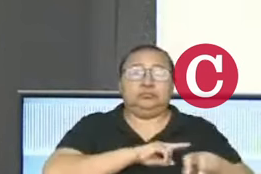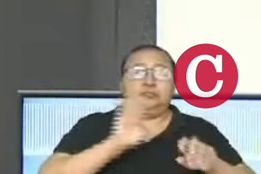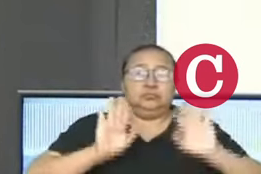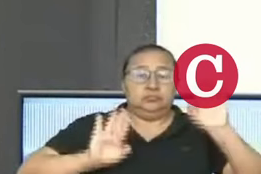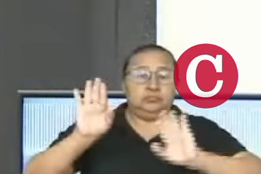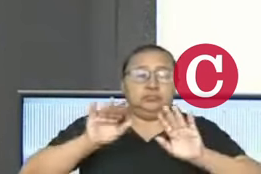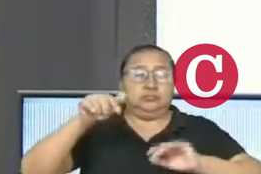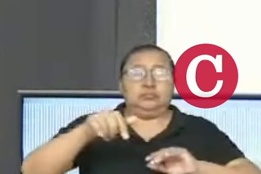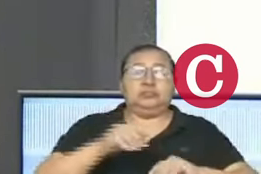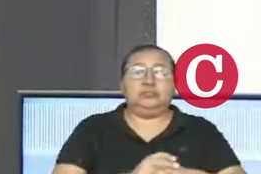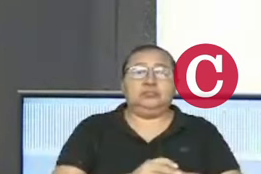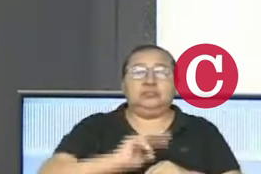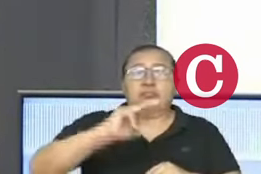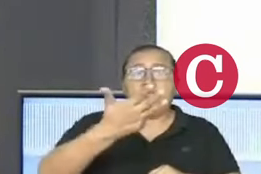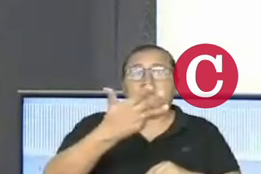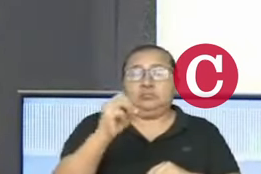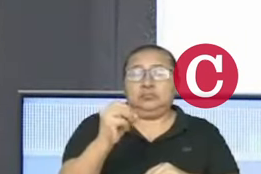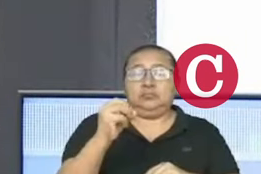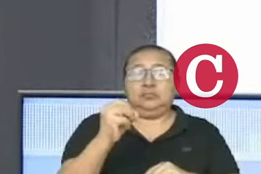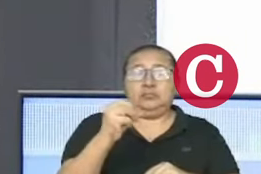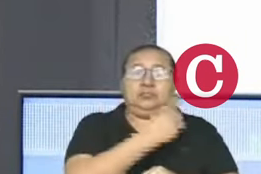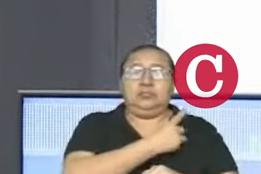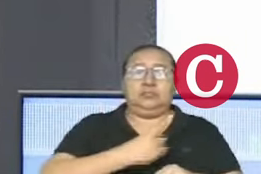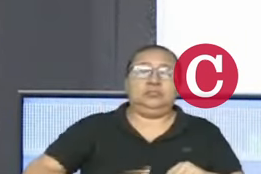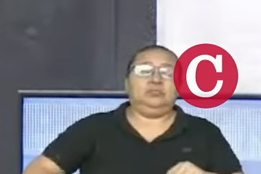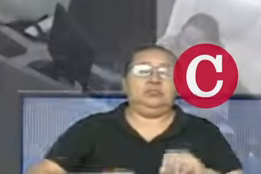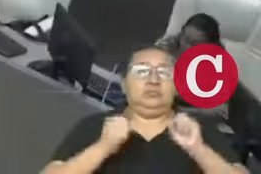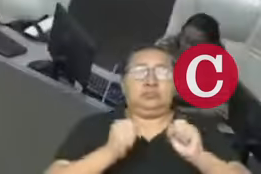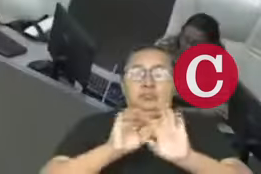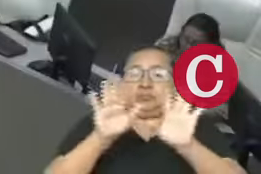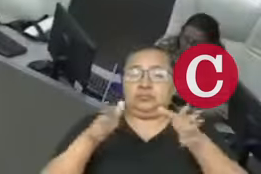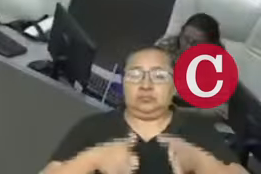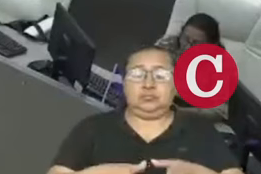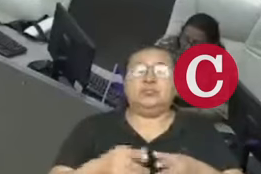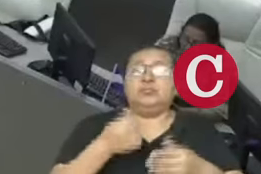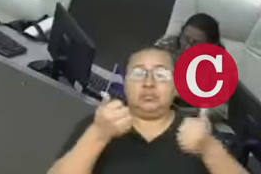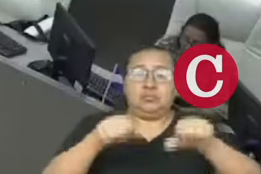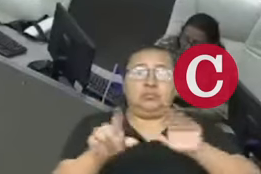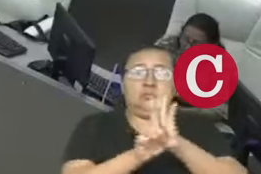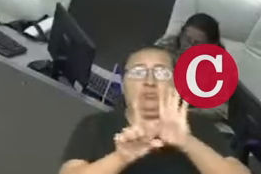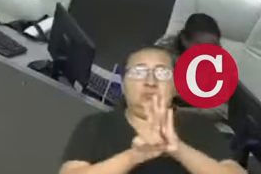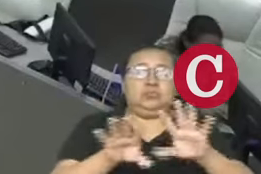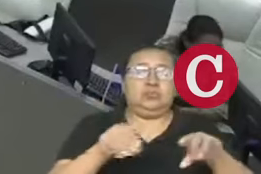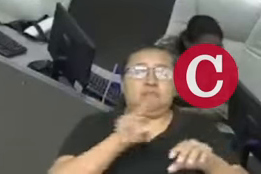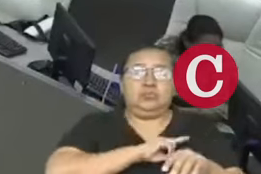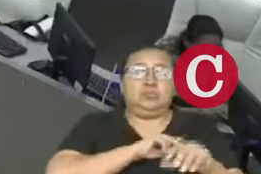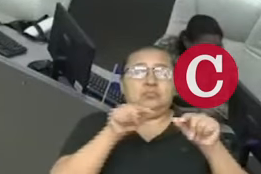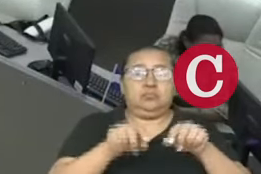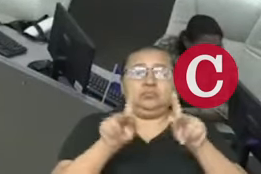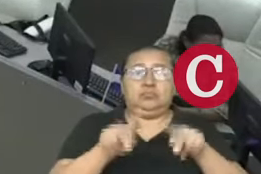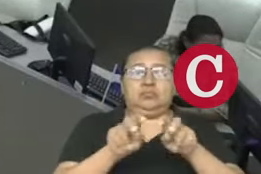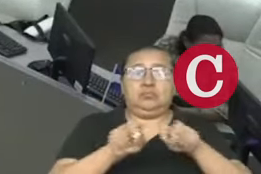fue enviada como parte de un proceso de supuesta modernización en la gestión de los recursos naturales y un reordenamiento de las